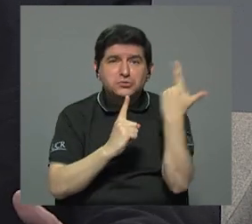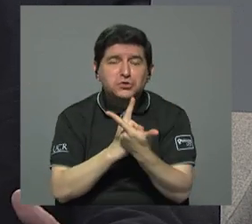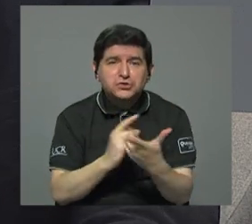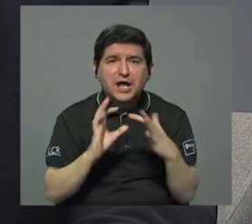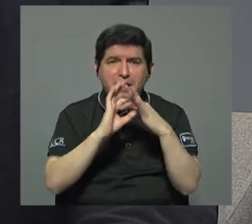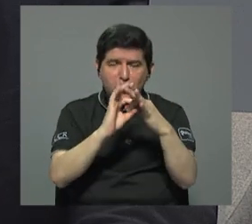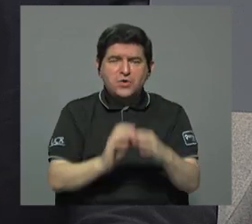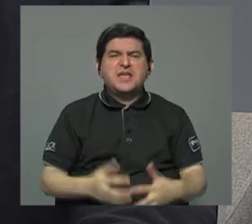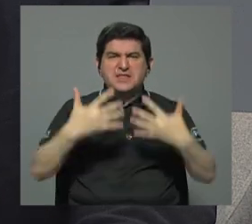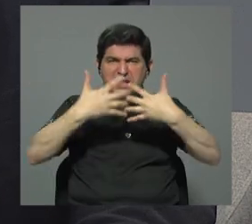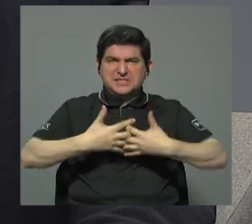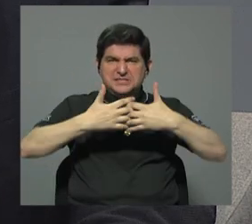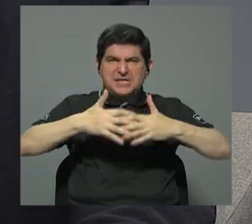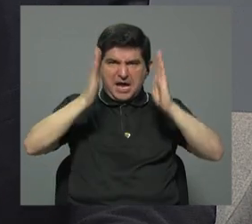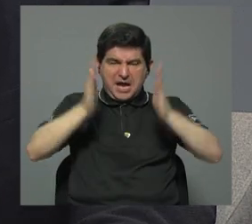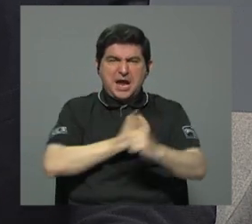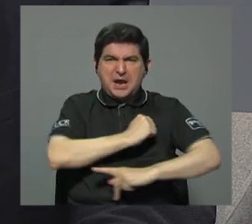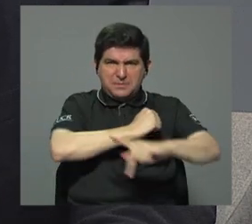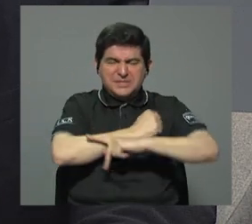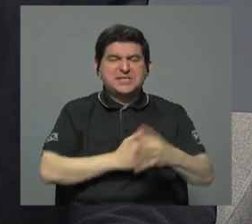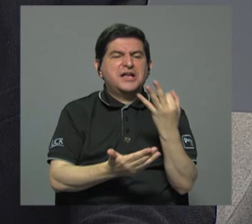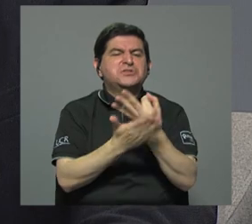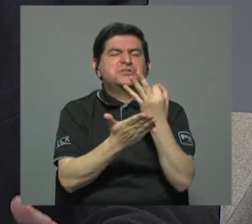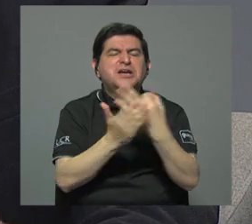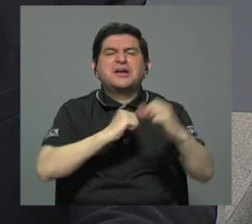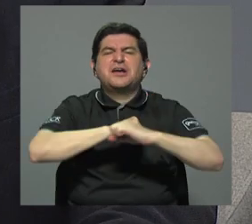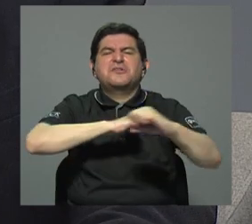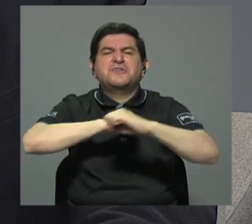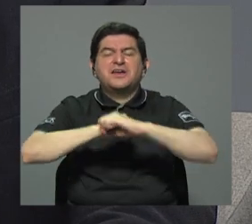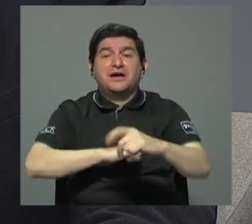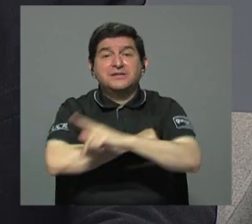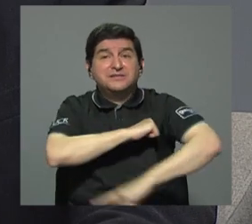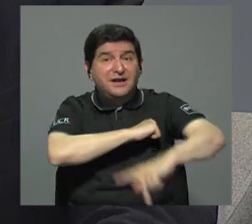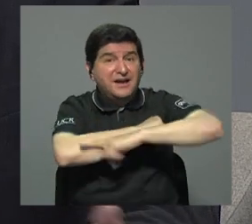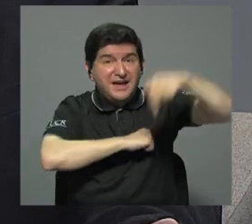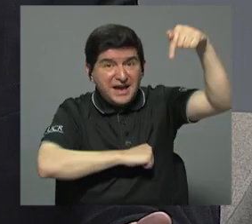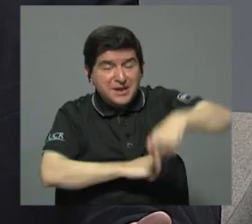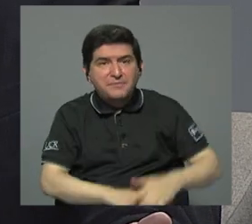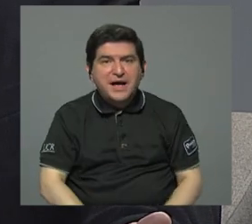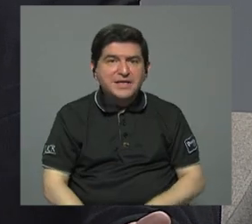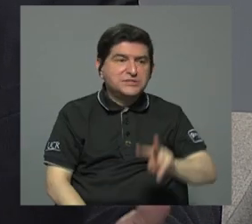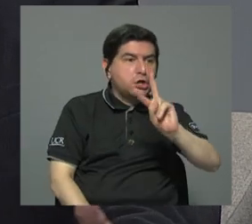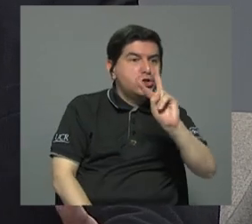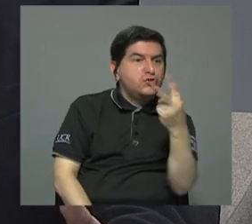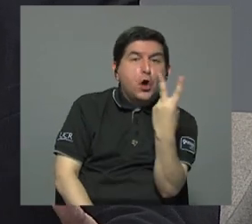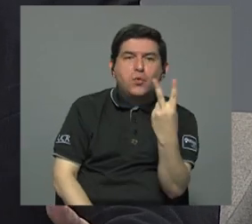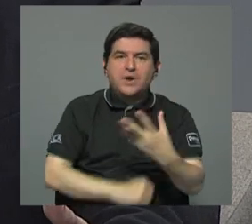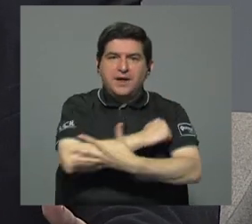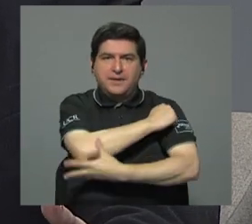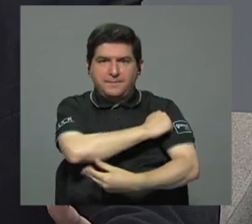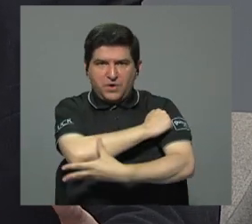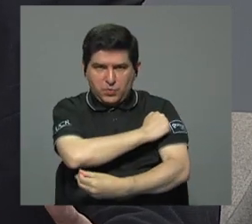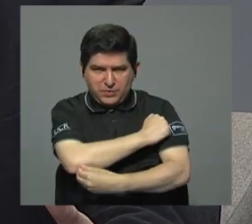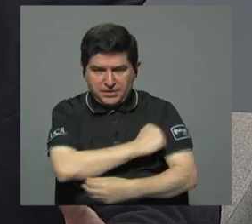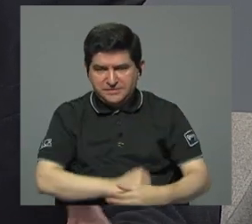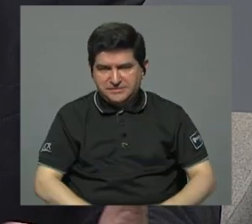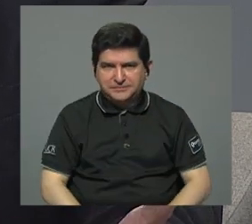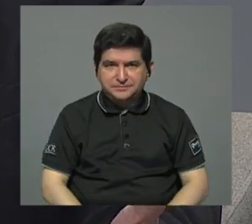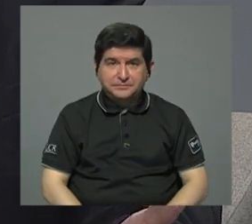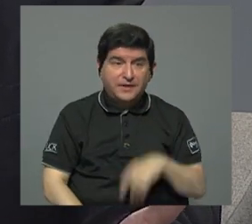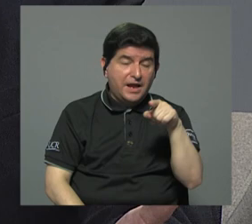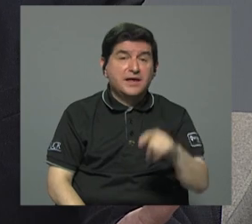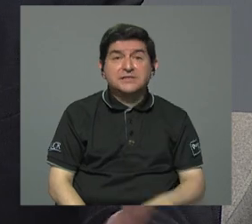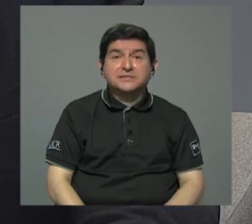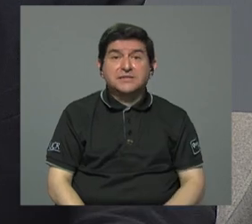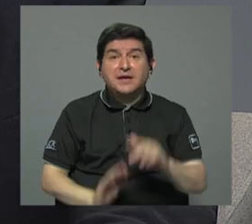ligados al gran empresariado de este país que financia sus campañas, tendríamos un país con el doble de la pobreza, y por lo menos ese principio de